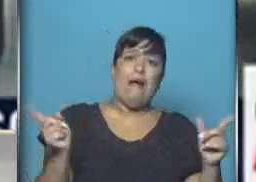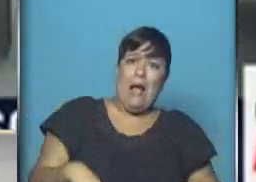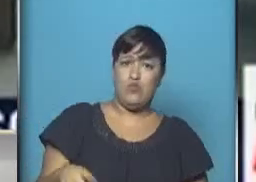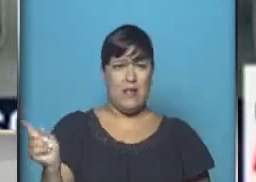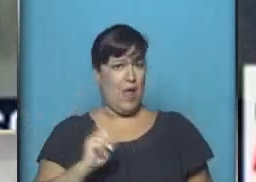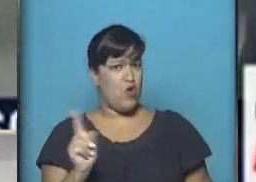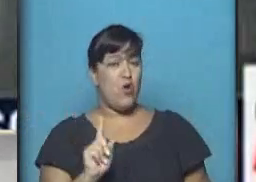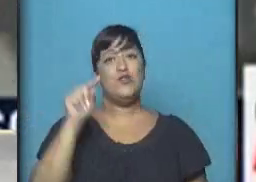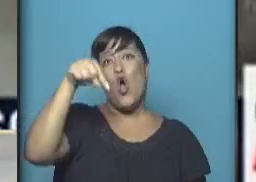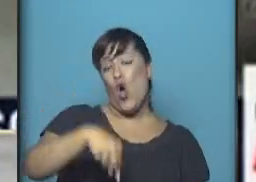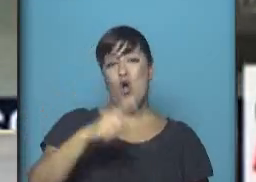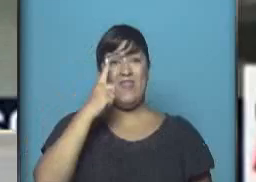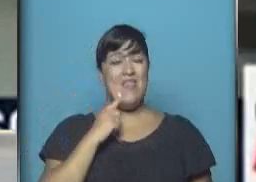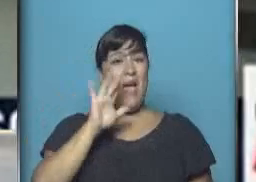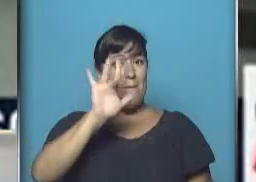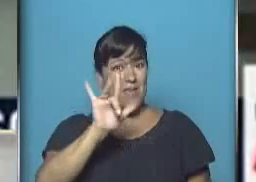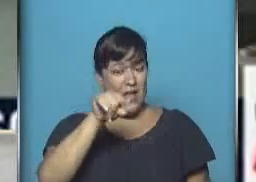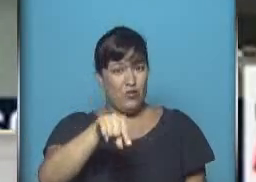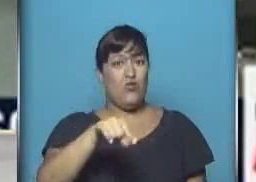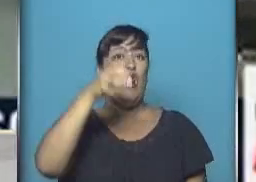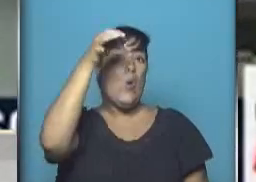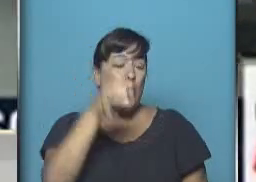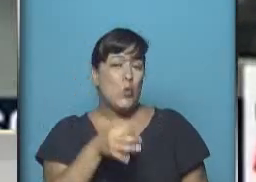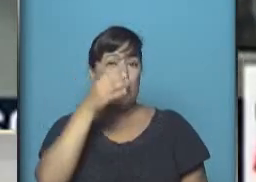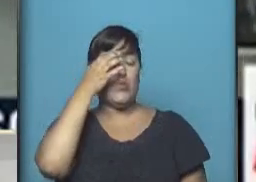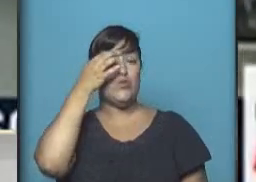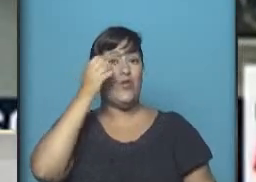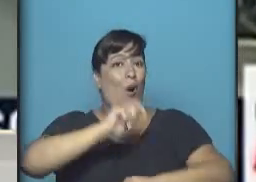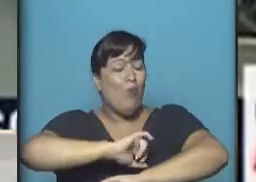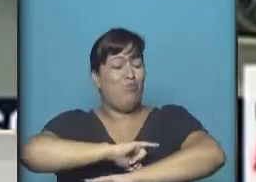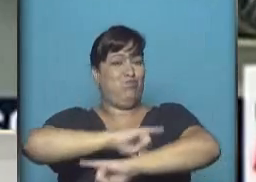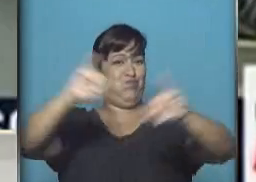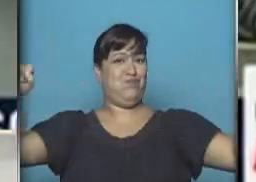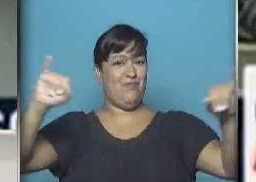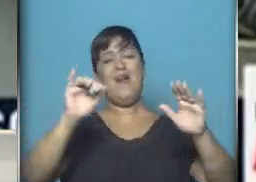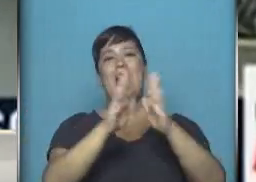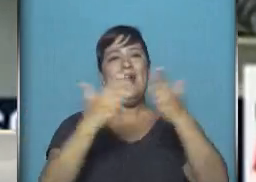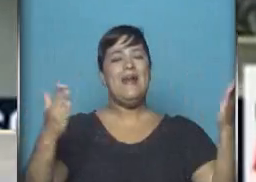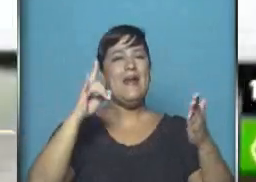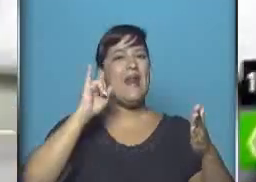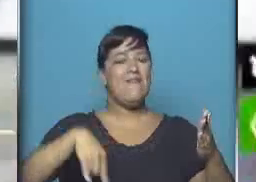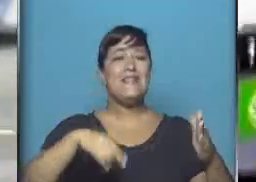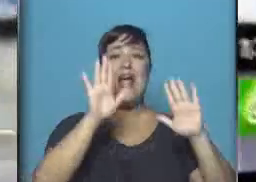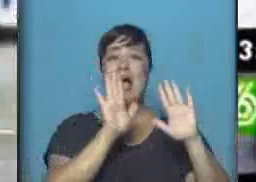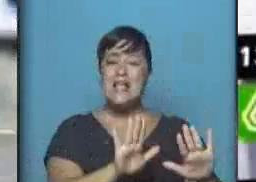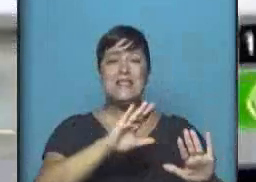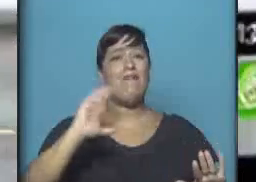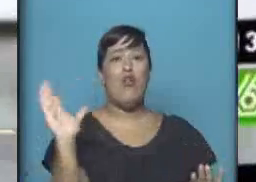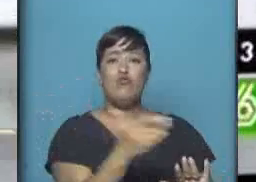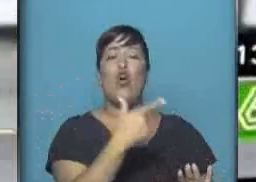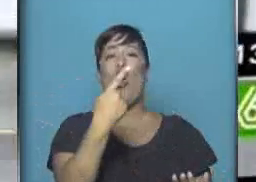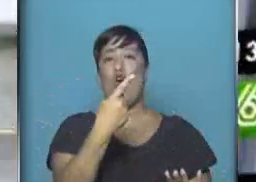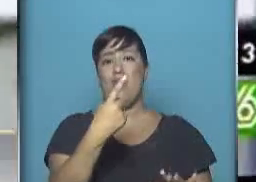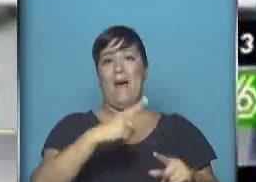porque hoy es miércoles cuando ha salido el número de la revista y se encontraban todos los redactores para preparar